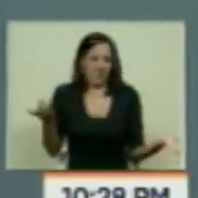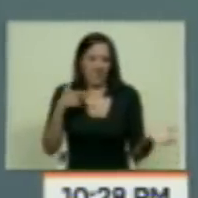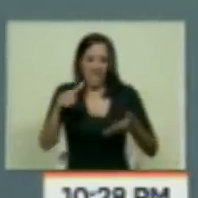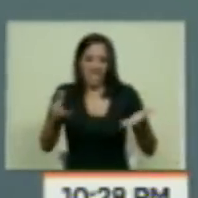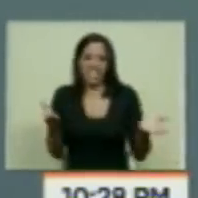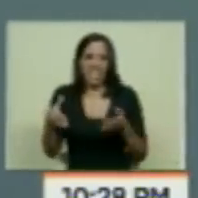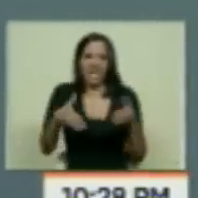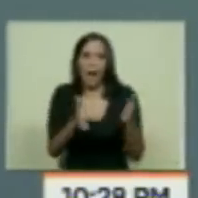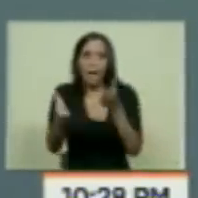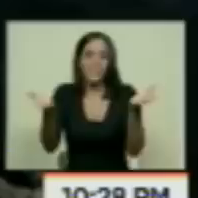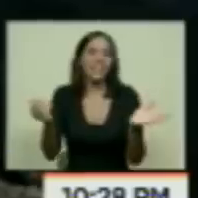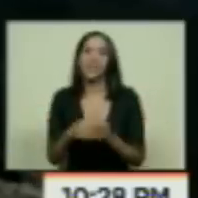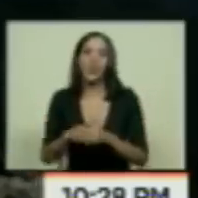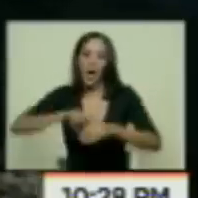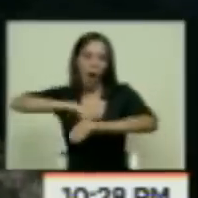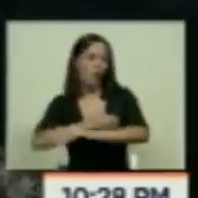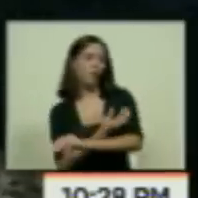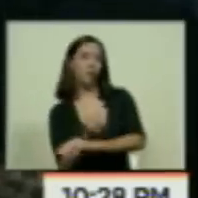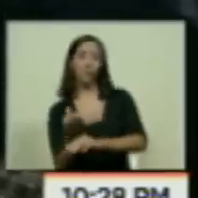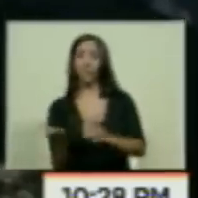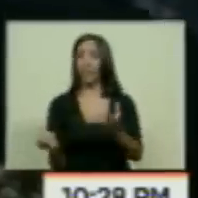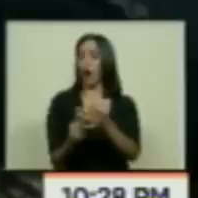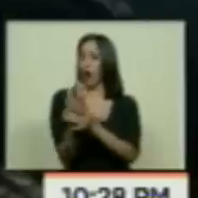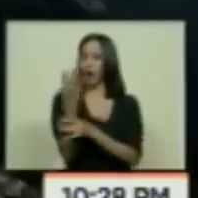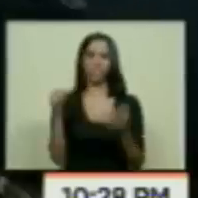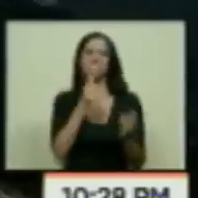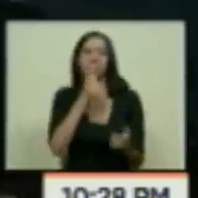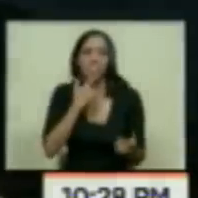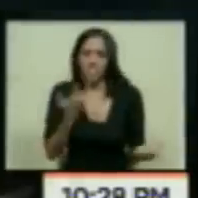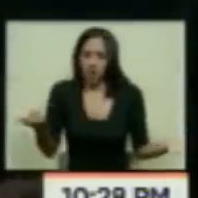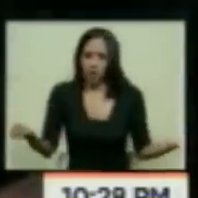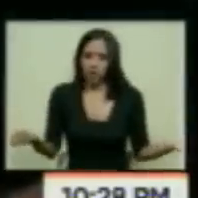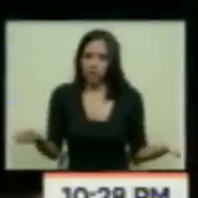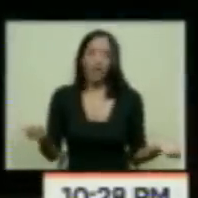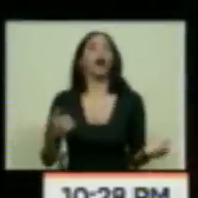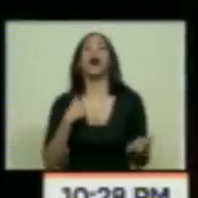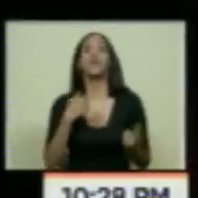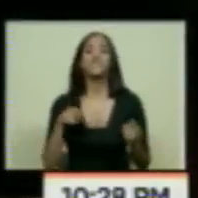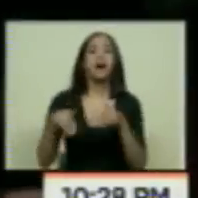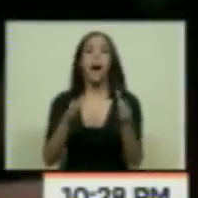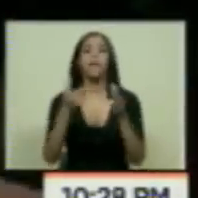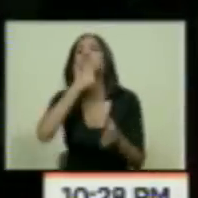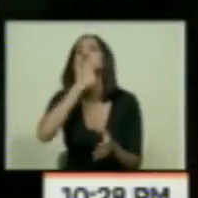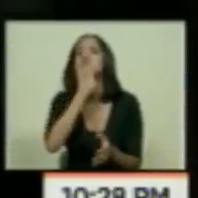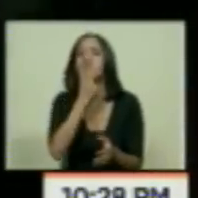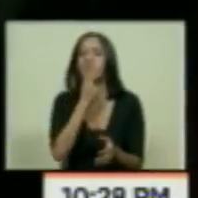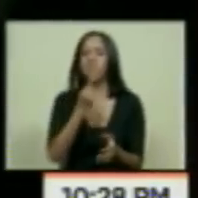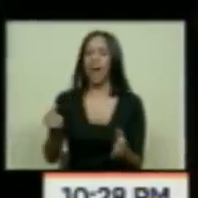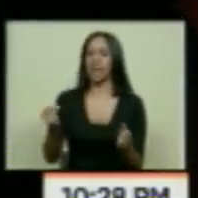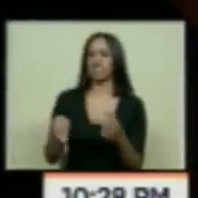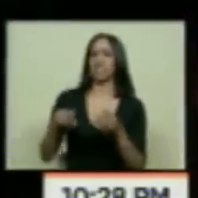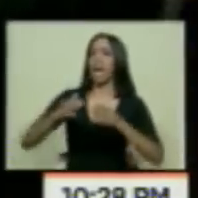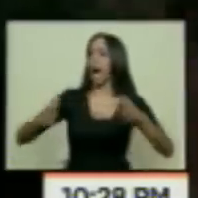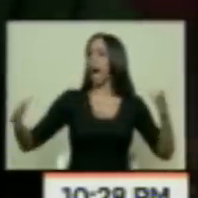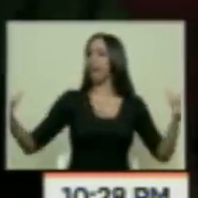es el camino del jardín de rosas? ¿Quién dijo? ¿Alguna vez les he dicho, no, vamos por el camino fácil, por la autopista